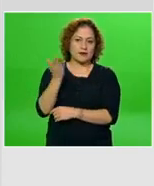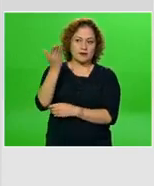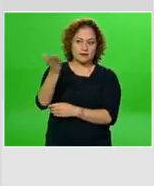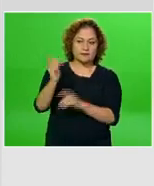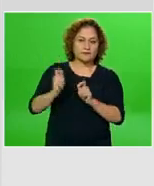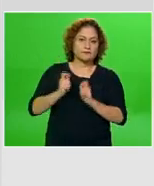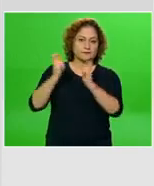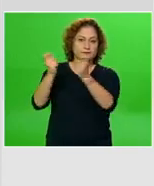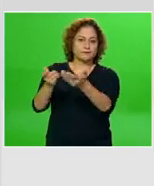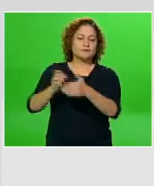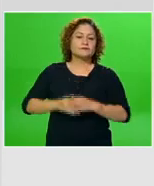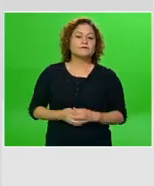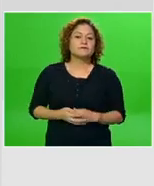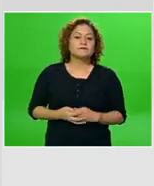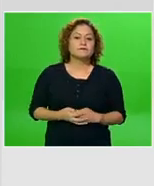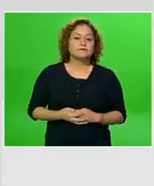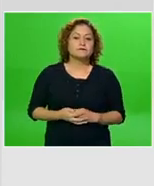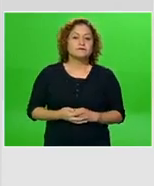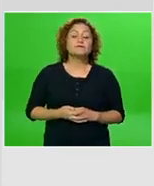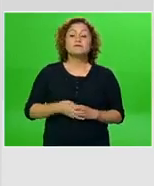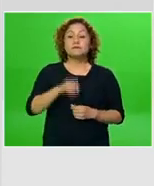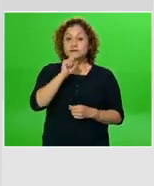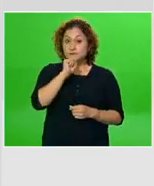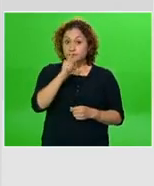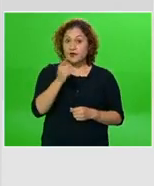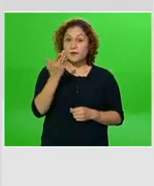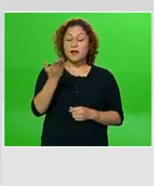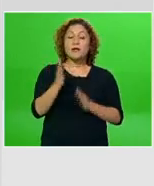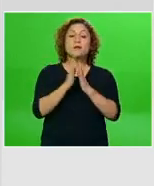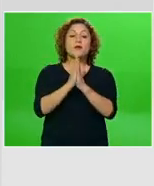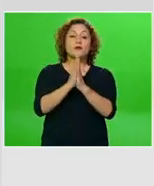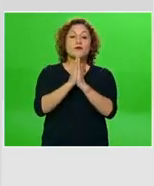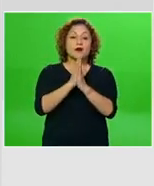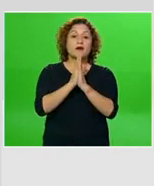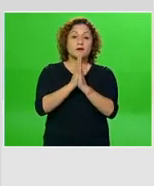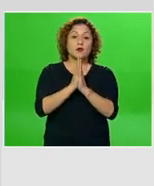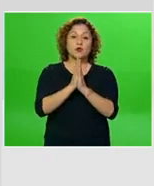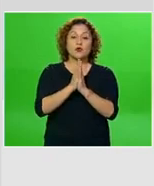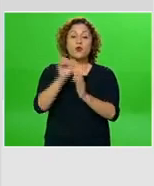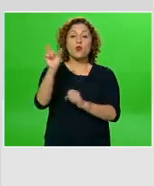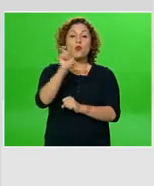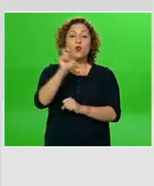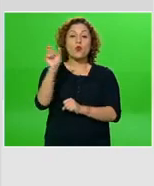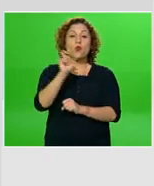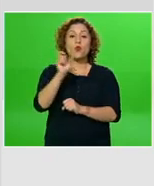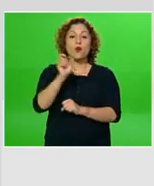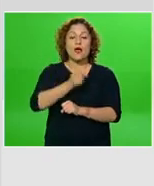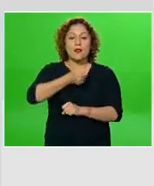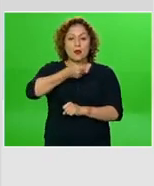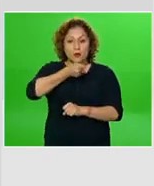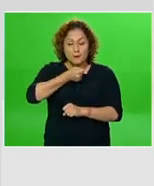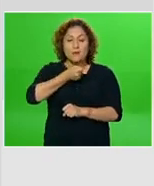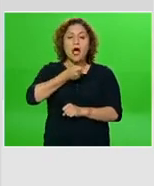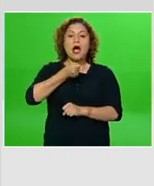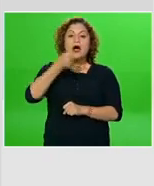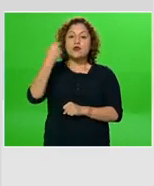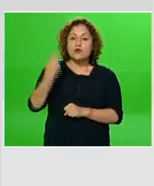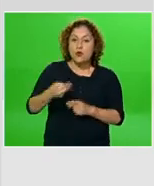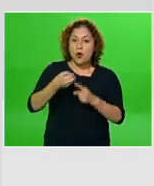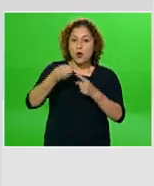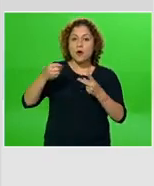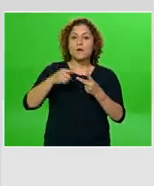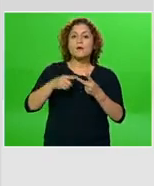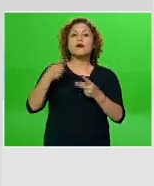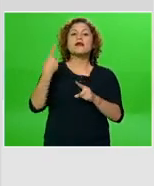y le solicitaré por favor que nos indiquen su nombre y de dónde nos acompañan en este momento